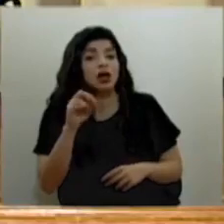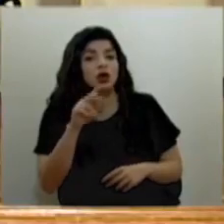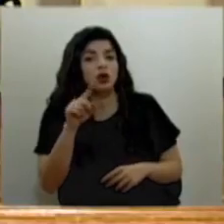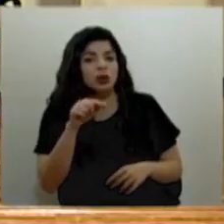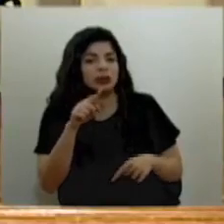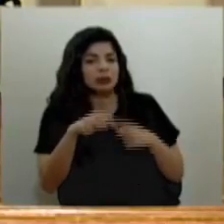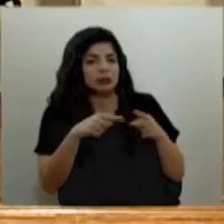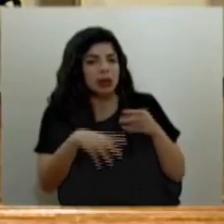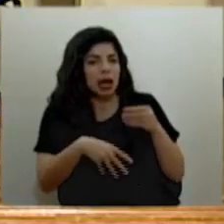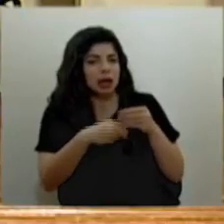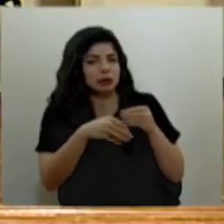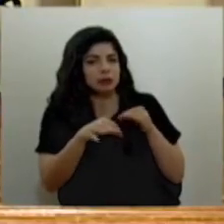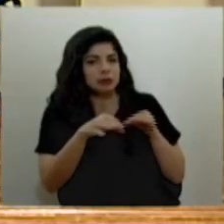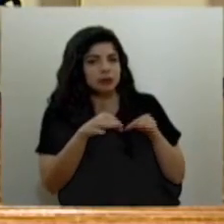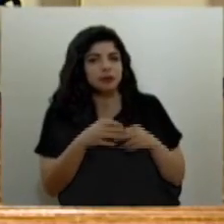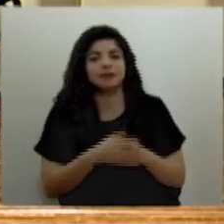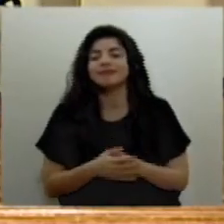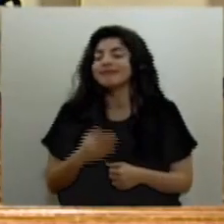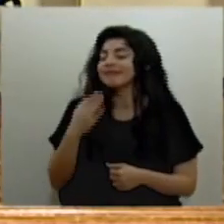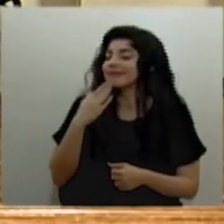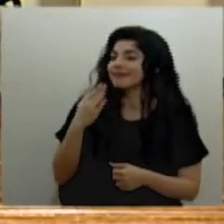ampliar.